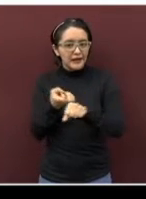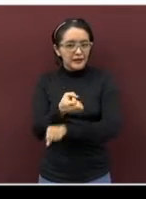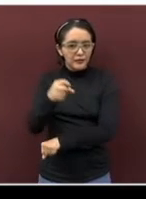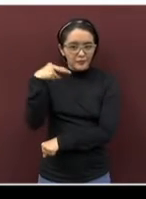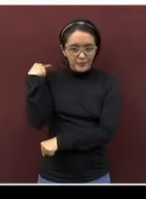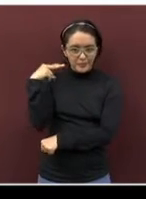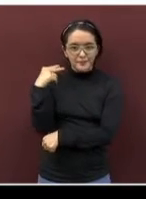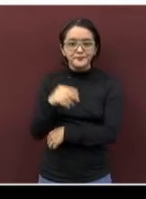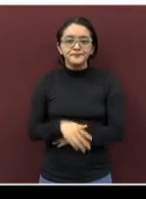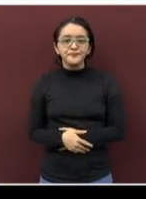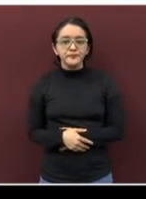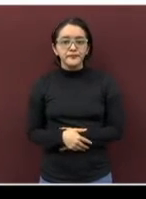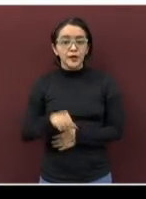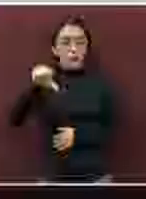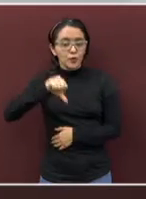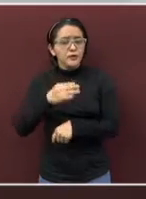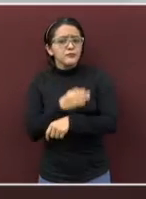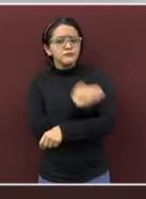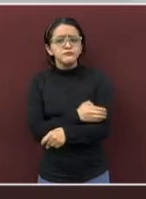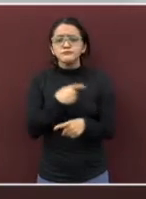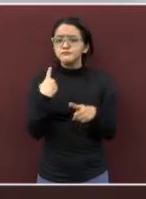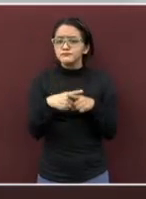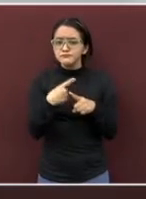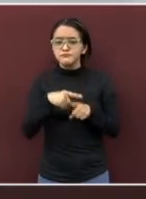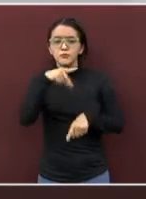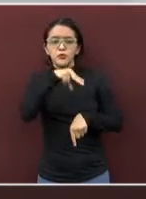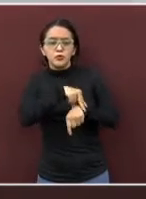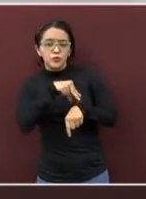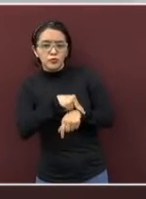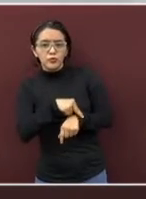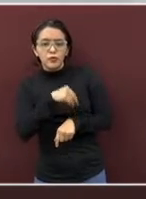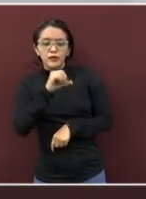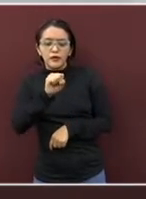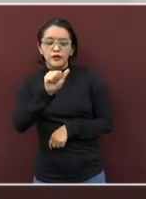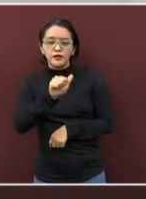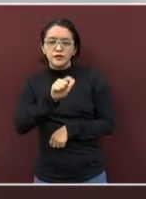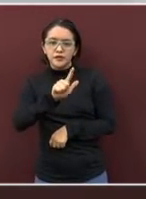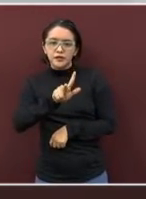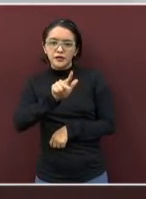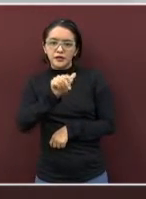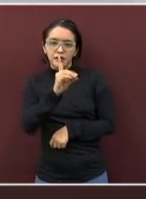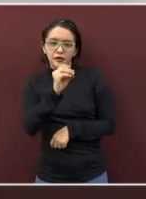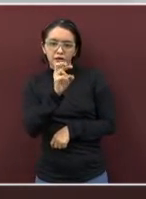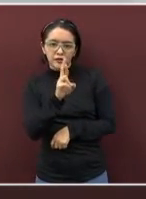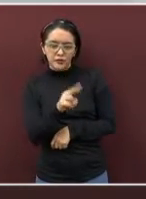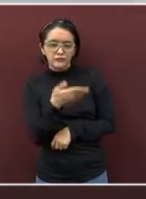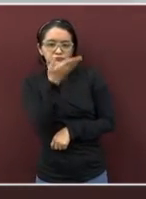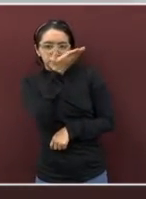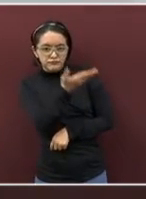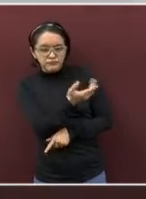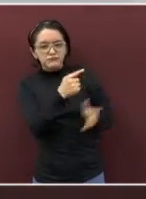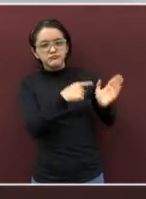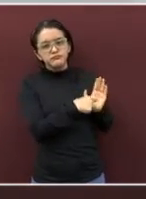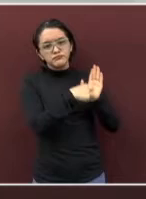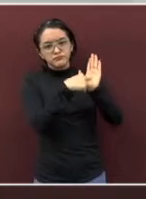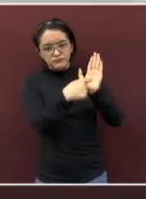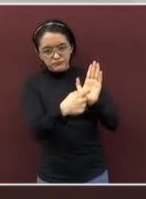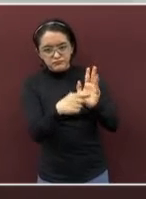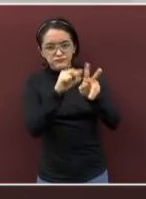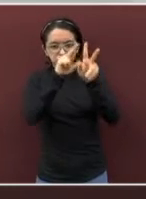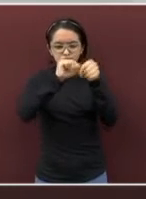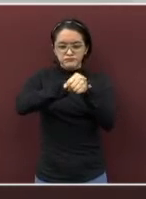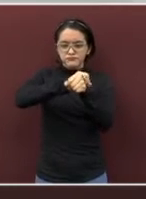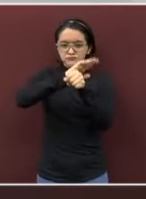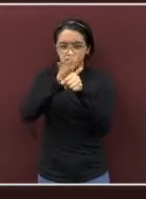para ello me acompaña el doctor salvador berinstáin quien presentará el panorama epidemiológico